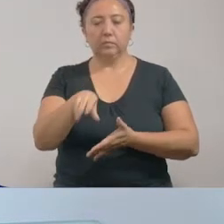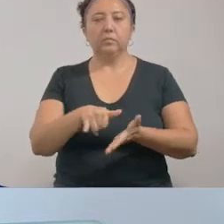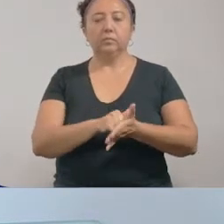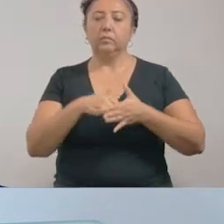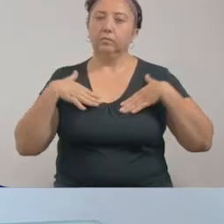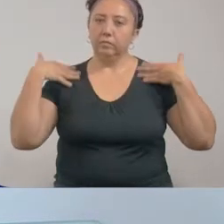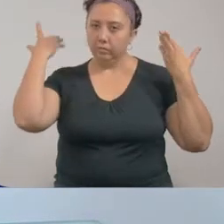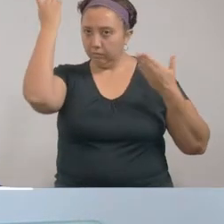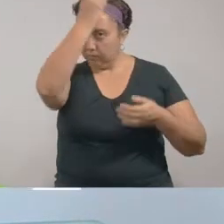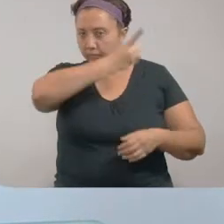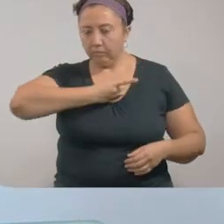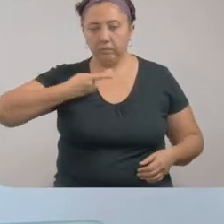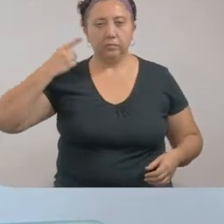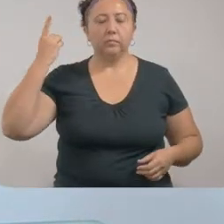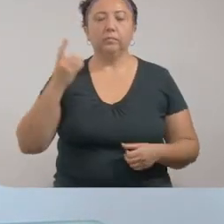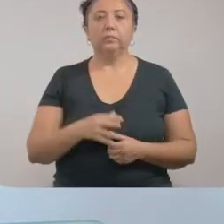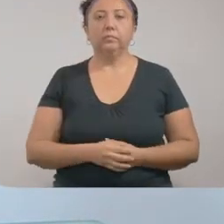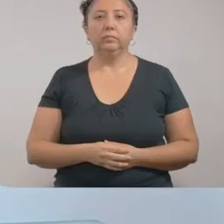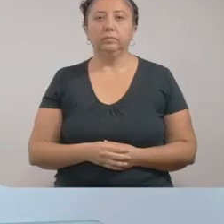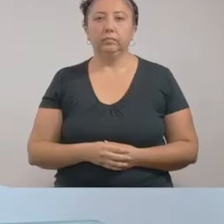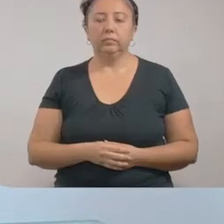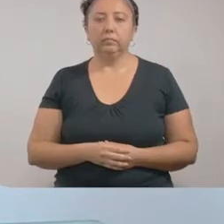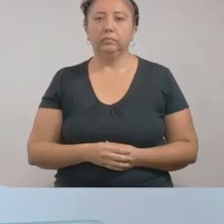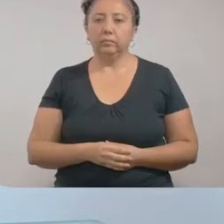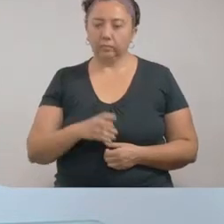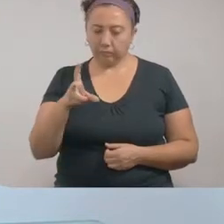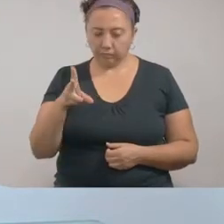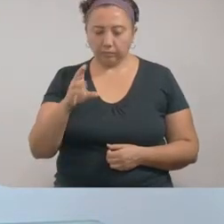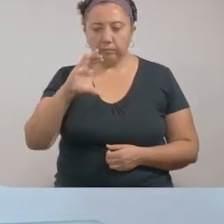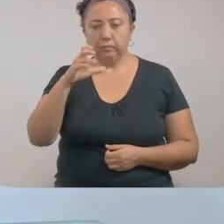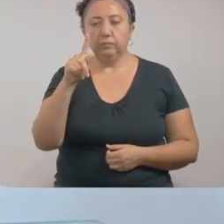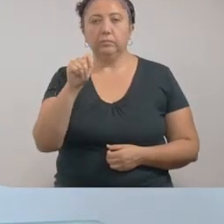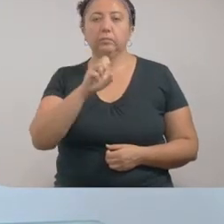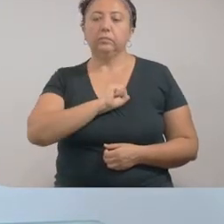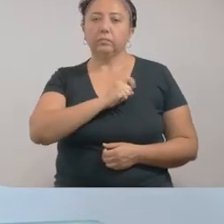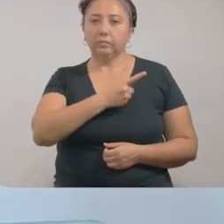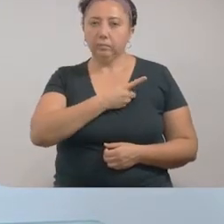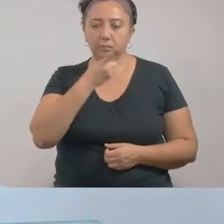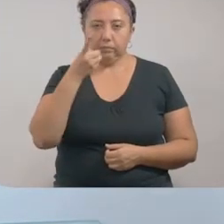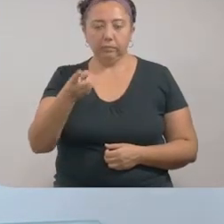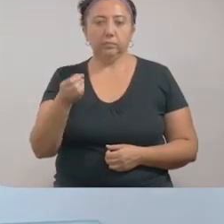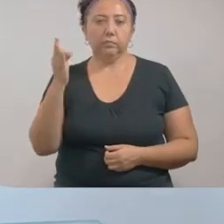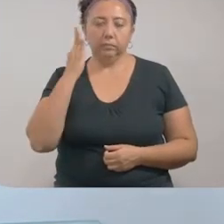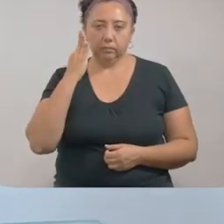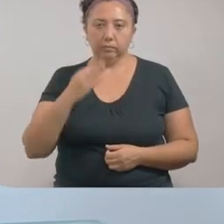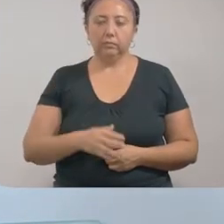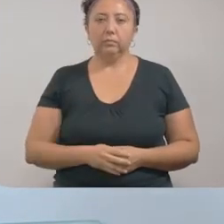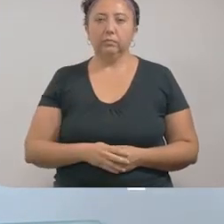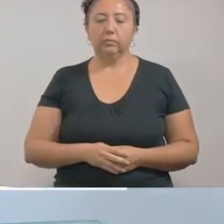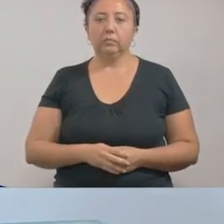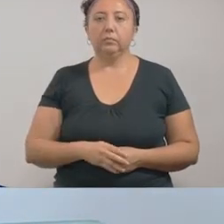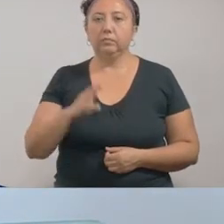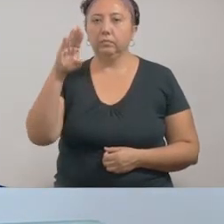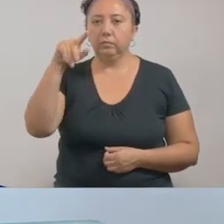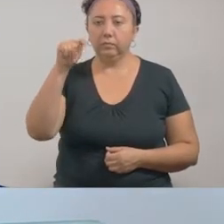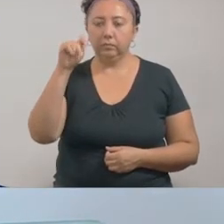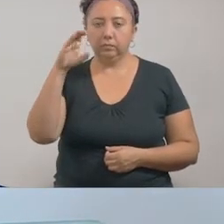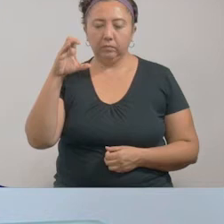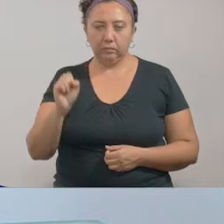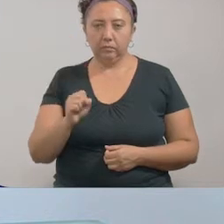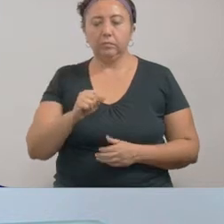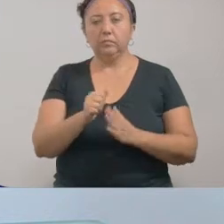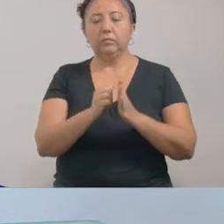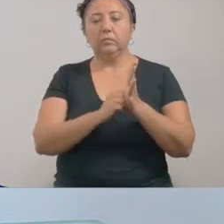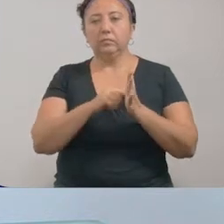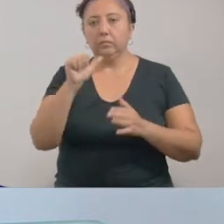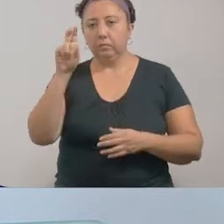ofrece un diagnóstico automatizado el chat de la salud vía la red social de facebook la aplicación meditó para